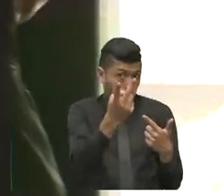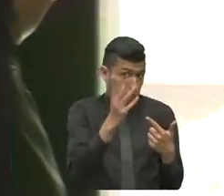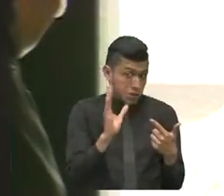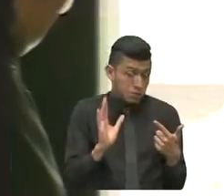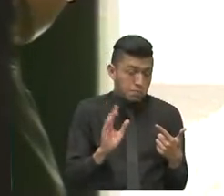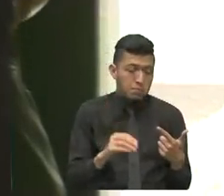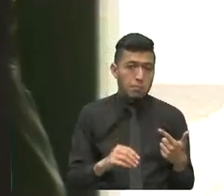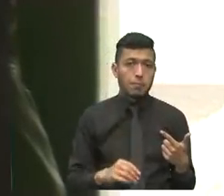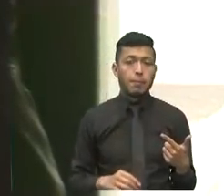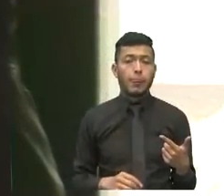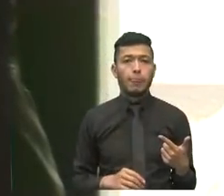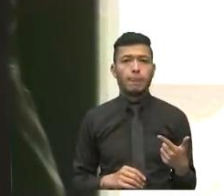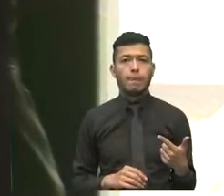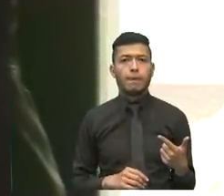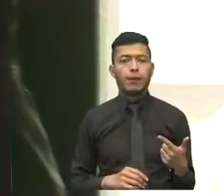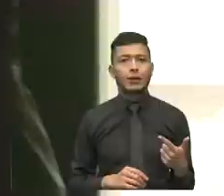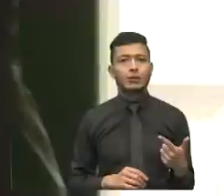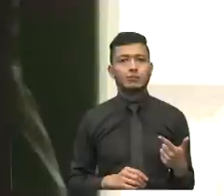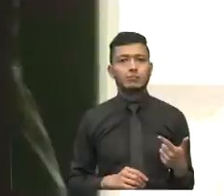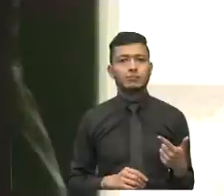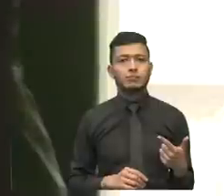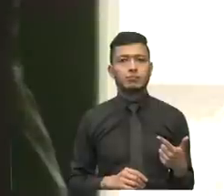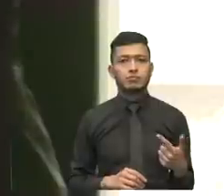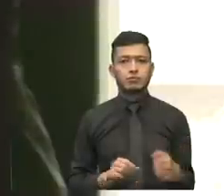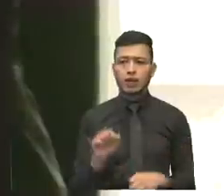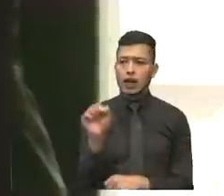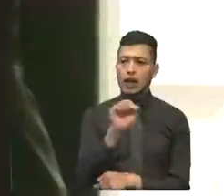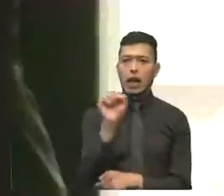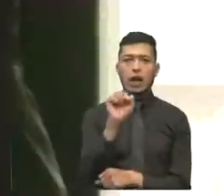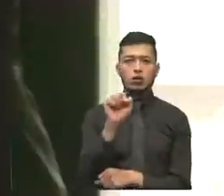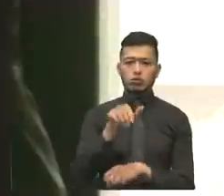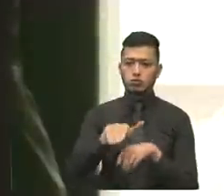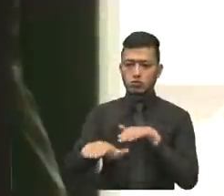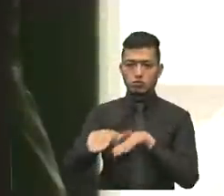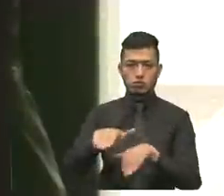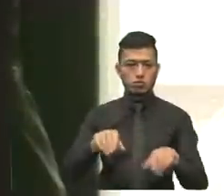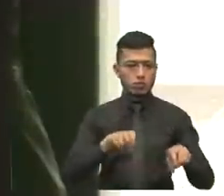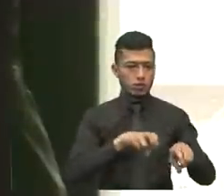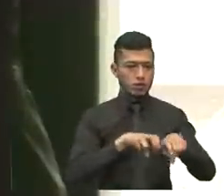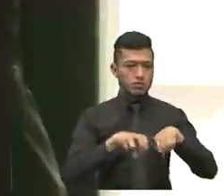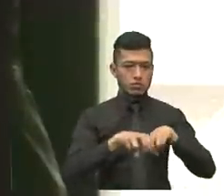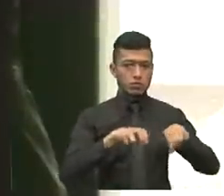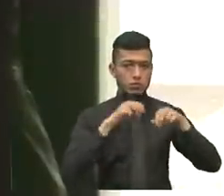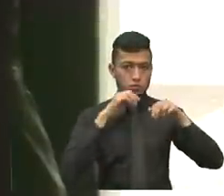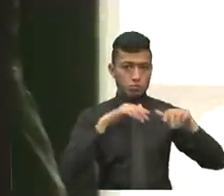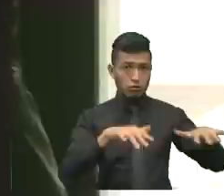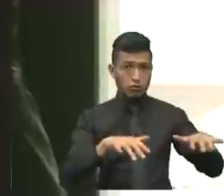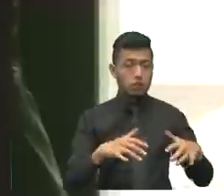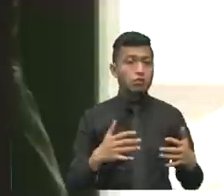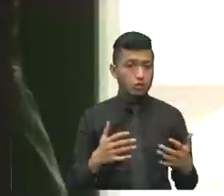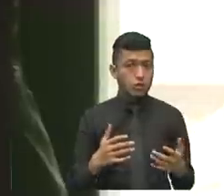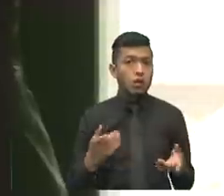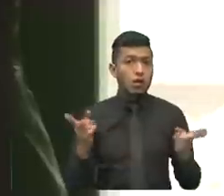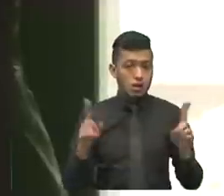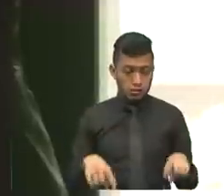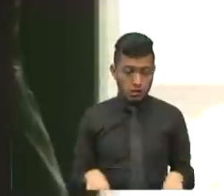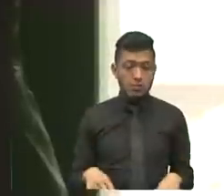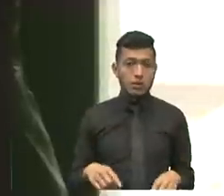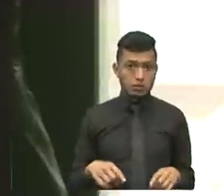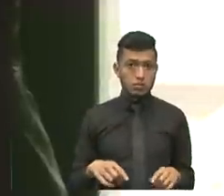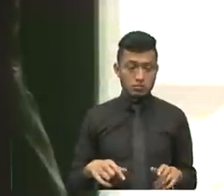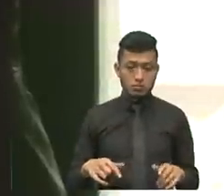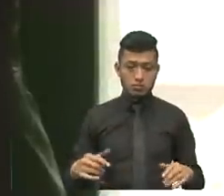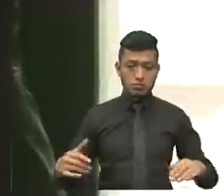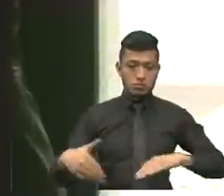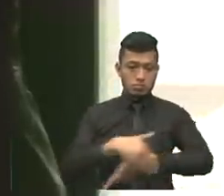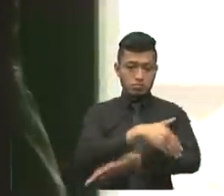que, pues, los carros particulares, el transporte público, pues, también tendrán cabida, gran cabida dentro de